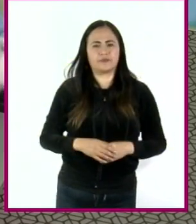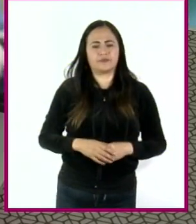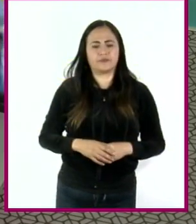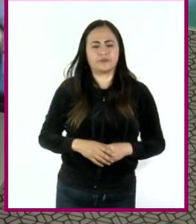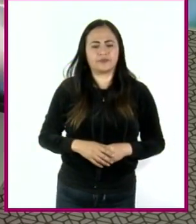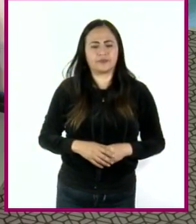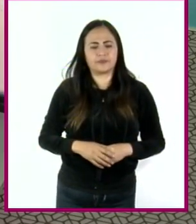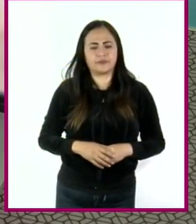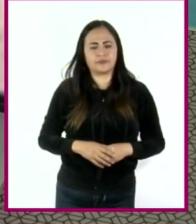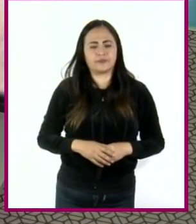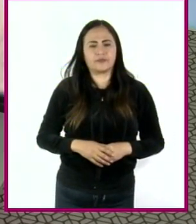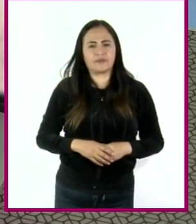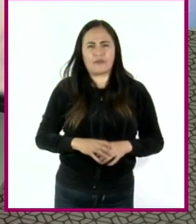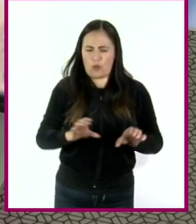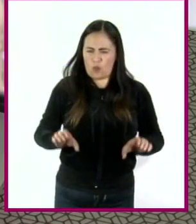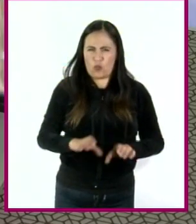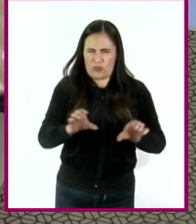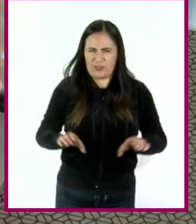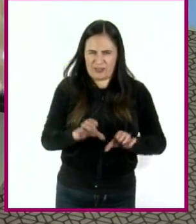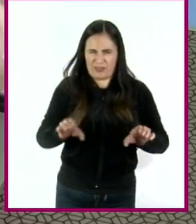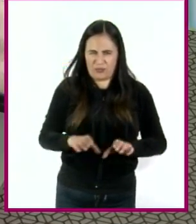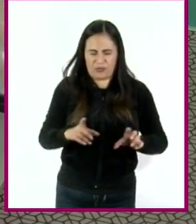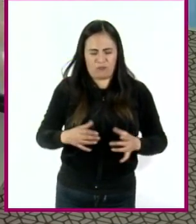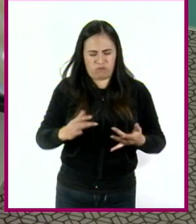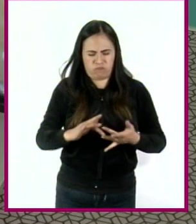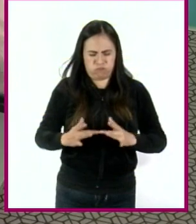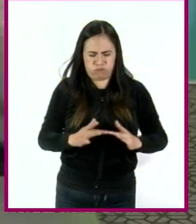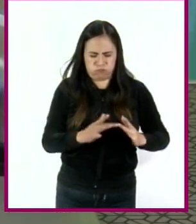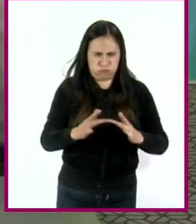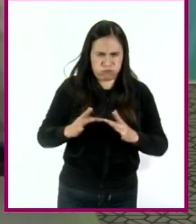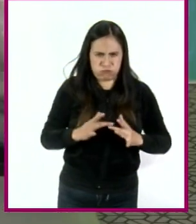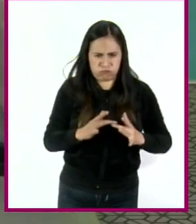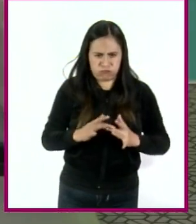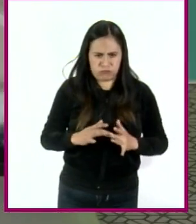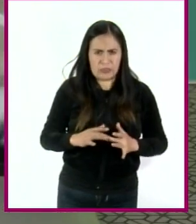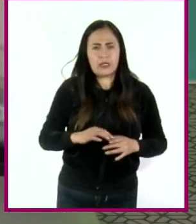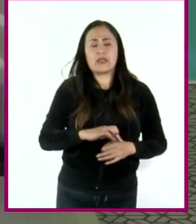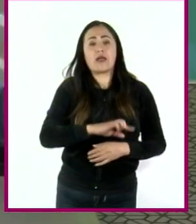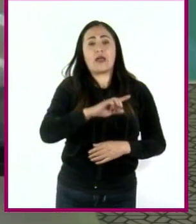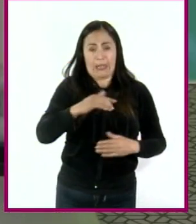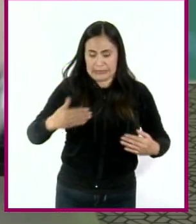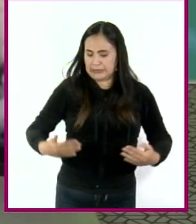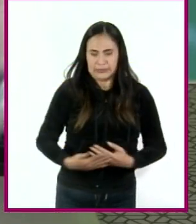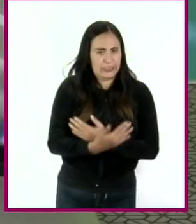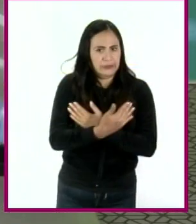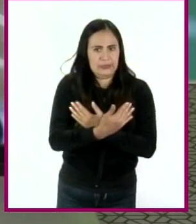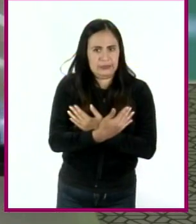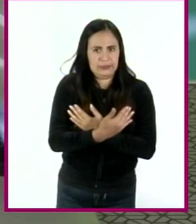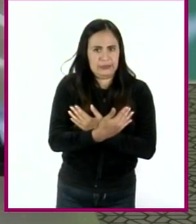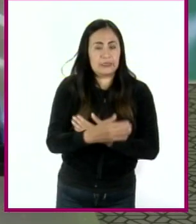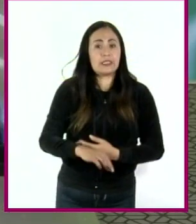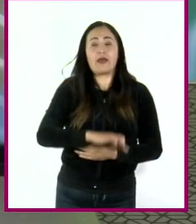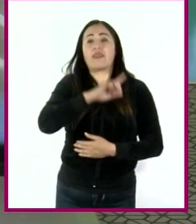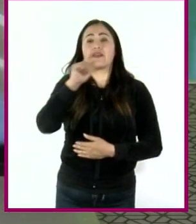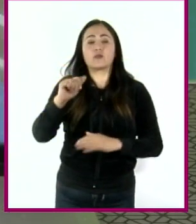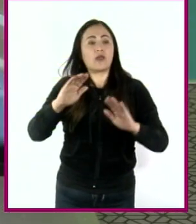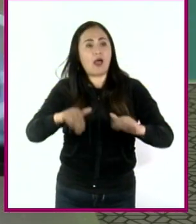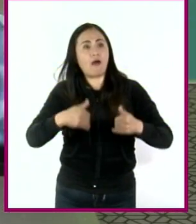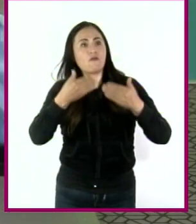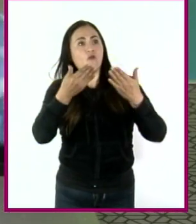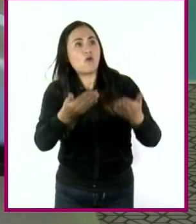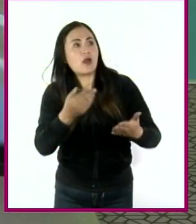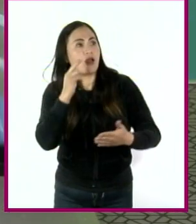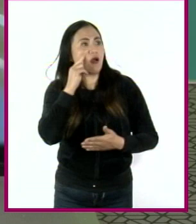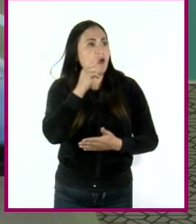base, con un alambrado cerebral, pero después todo lo que viene de fuera del entorno nos